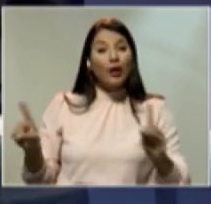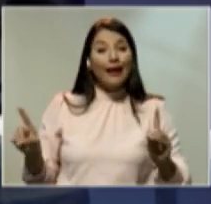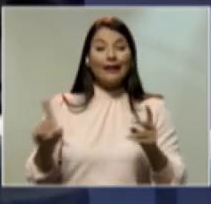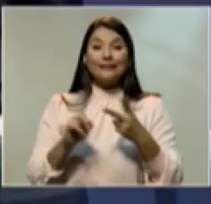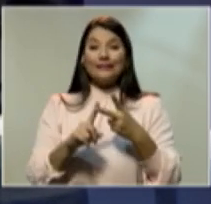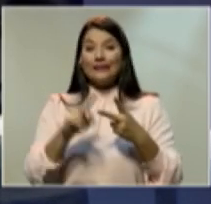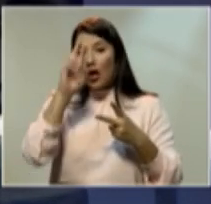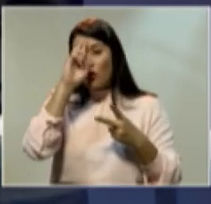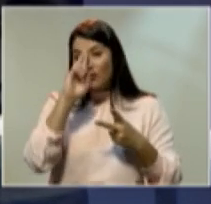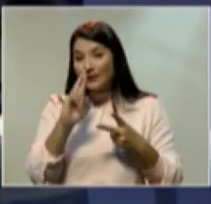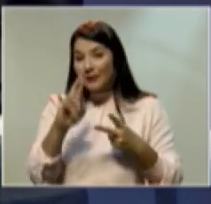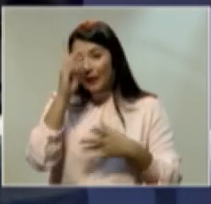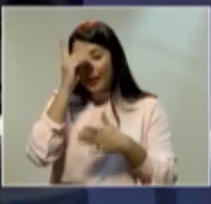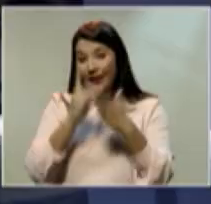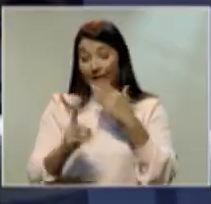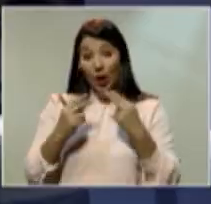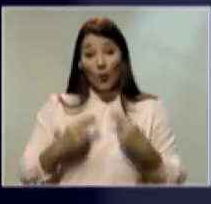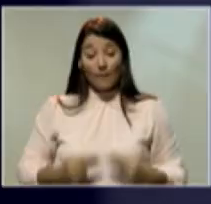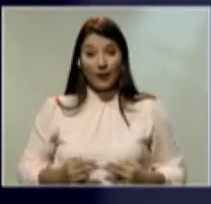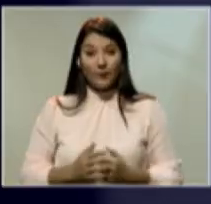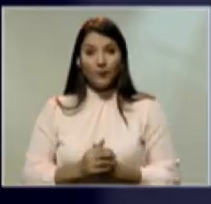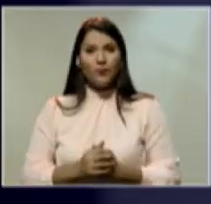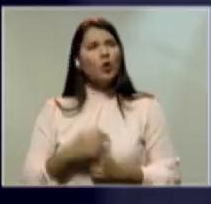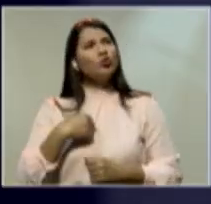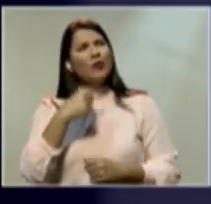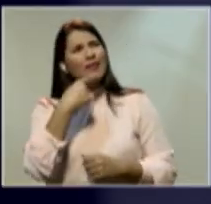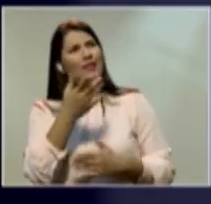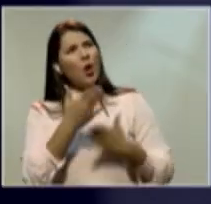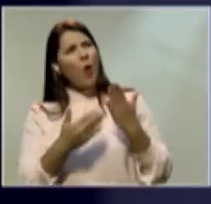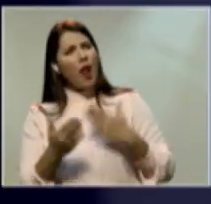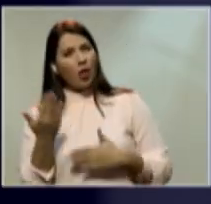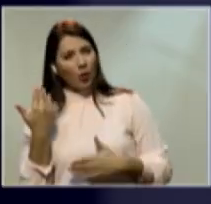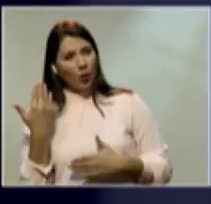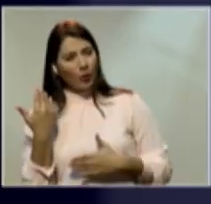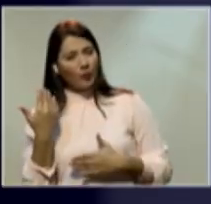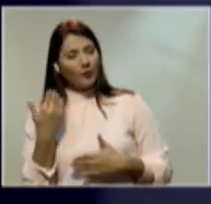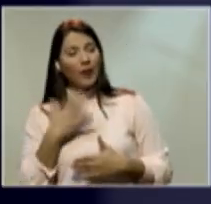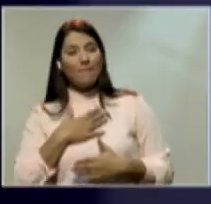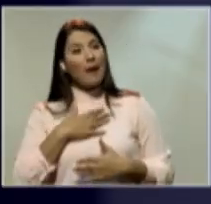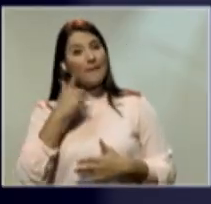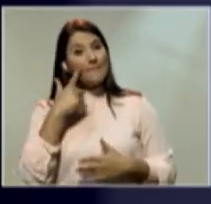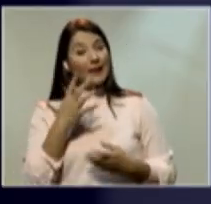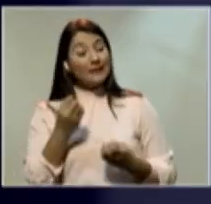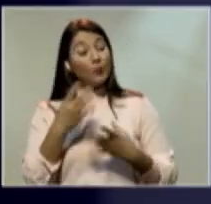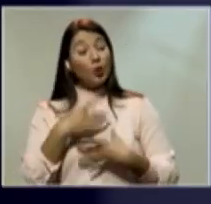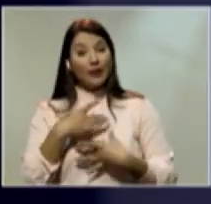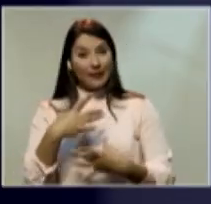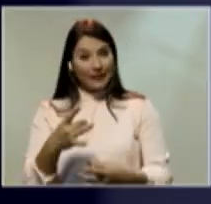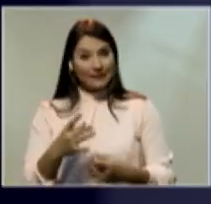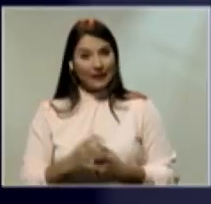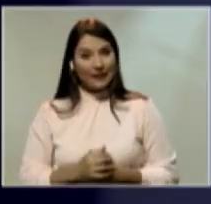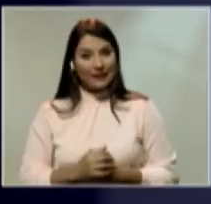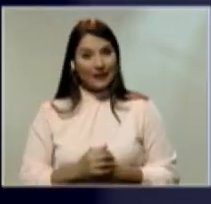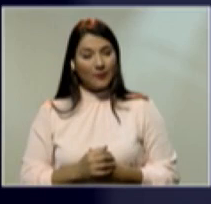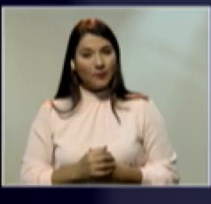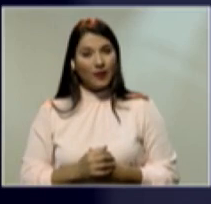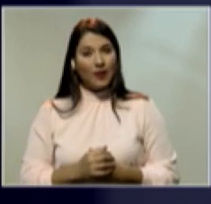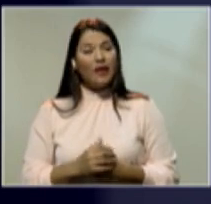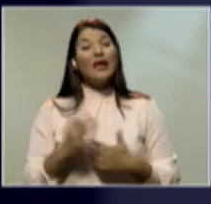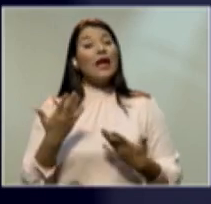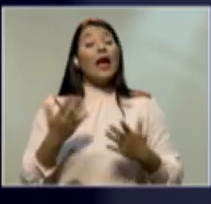valores del respeto a la dignidad humana. Decías una cosa recién que me parece súper interesante, que es